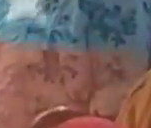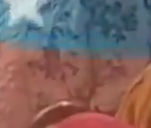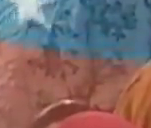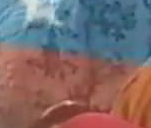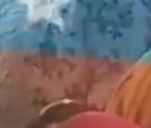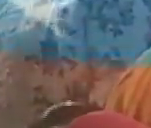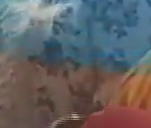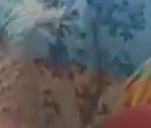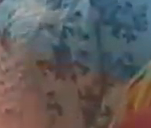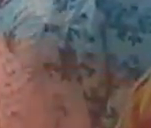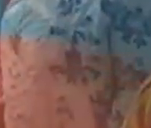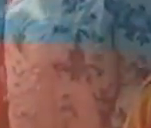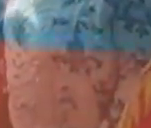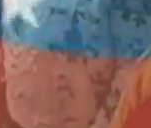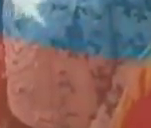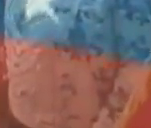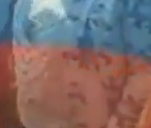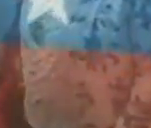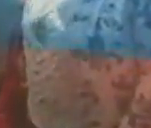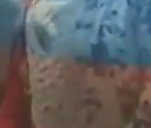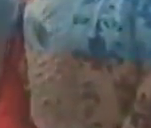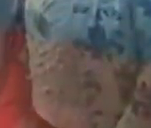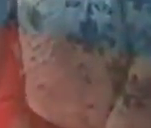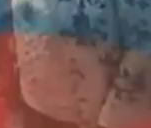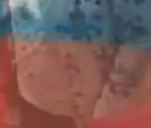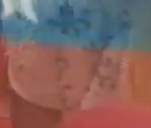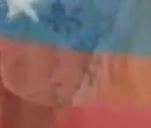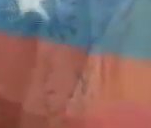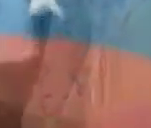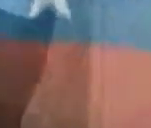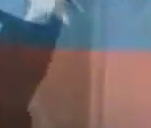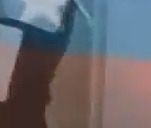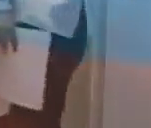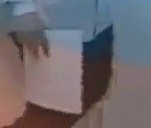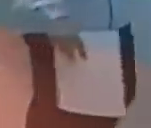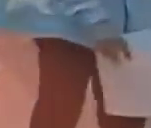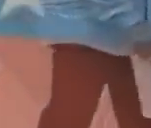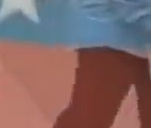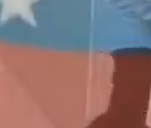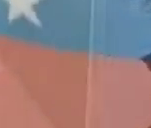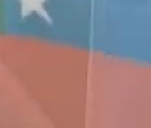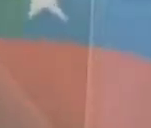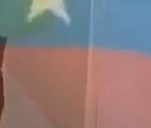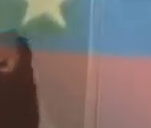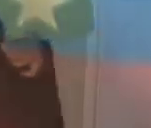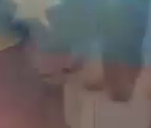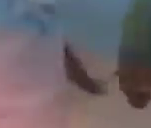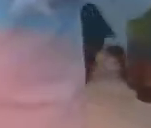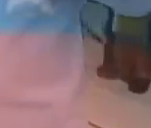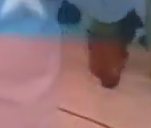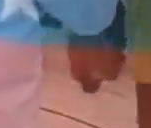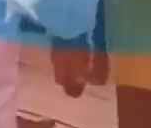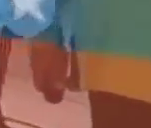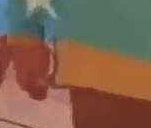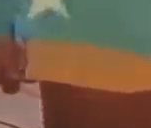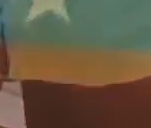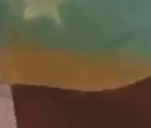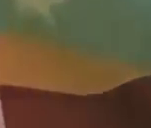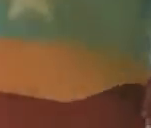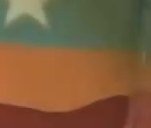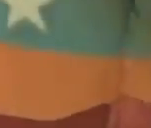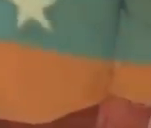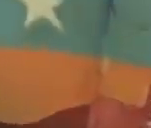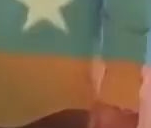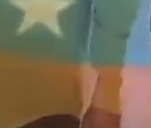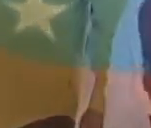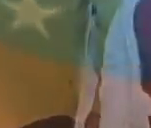iniciará el Plan Nacional de Control Vectorial contra la malaria. 500 máquinas de fumigación